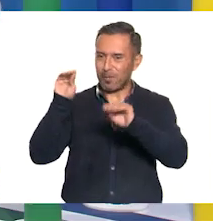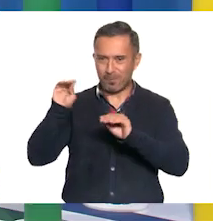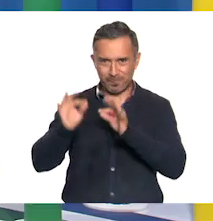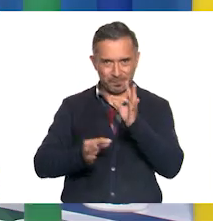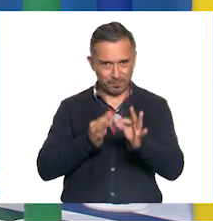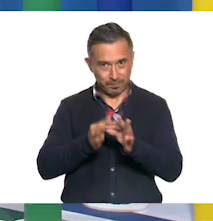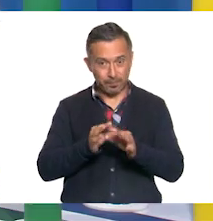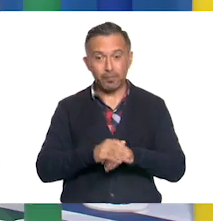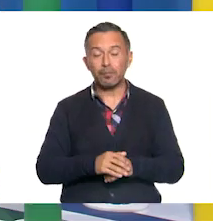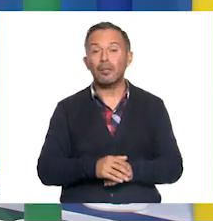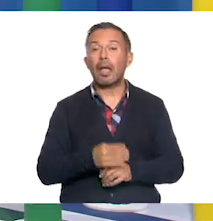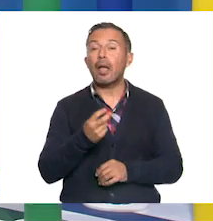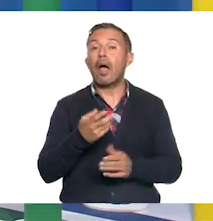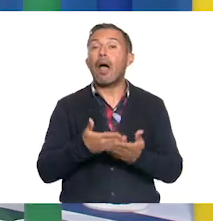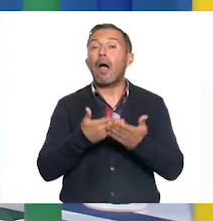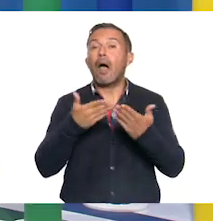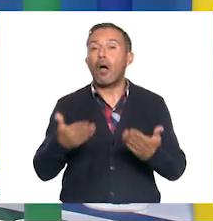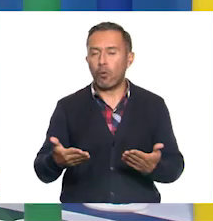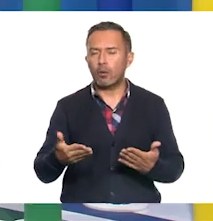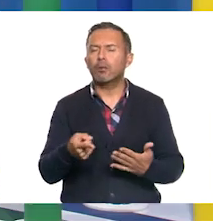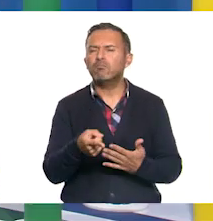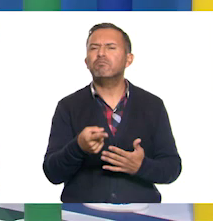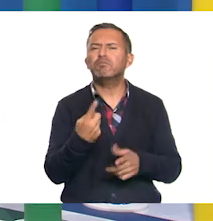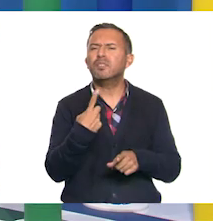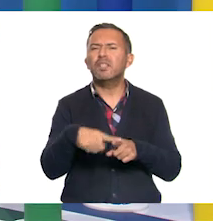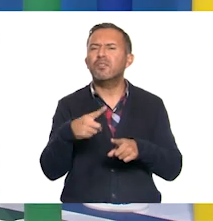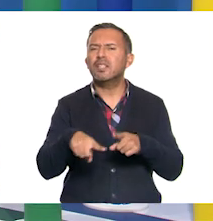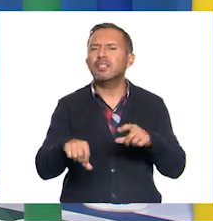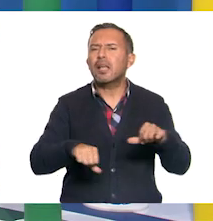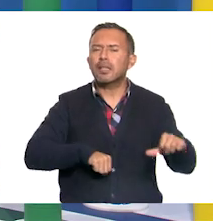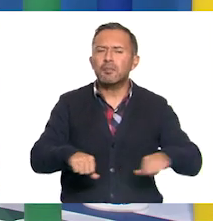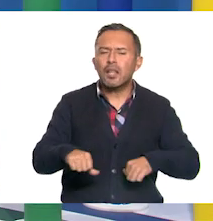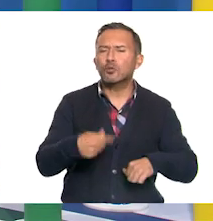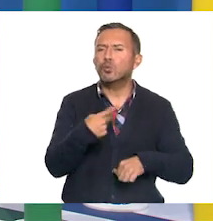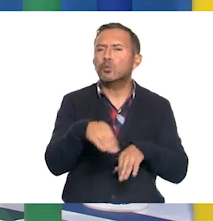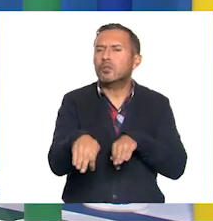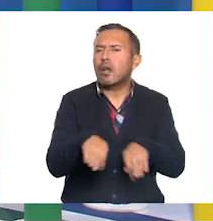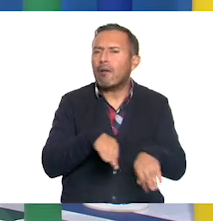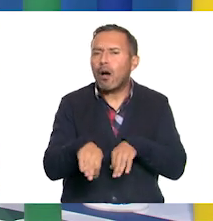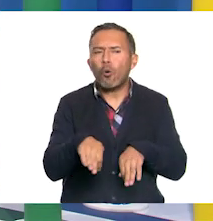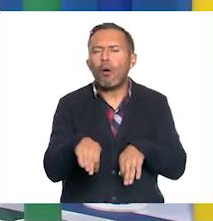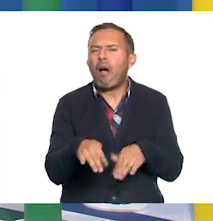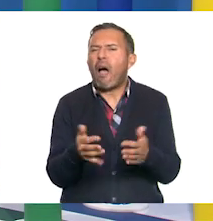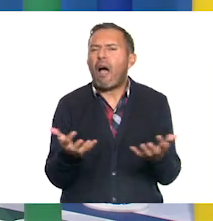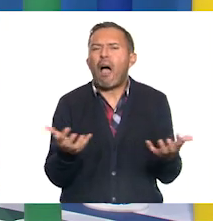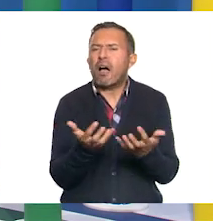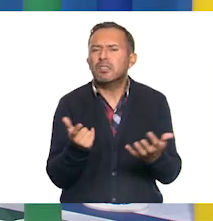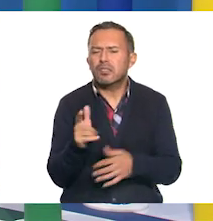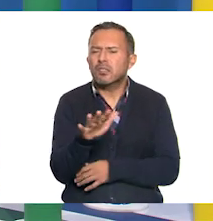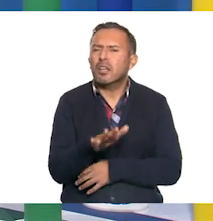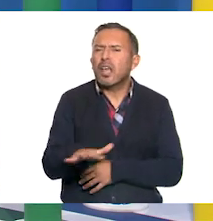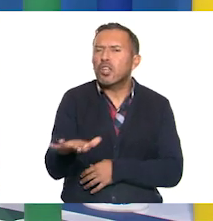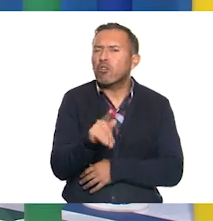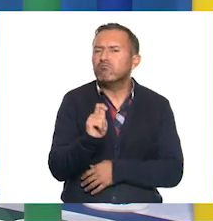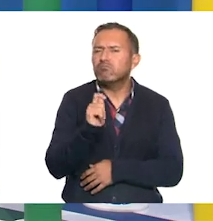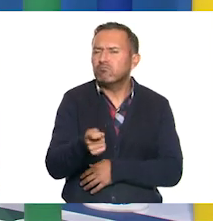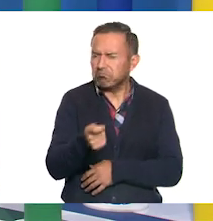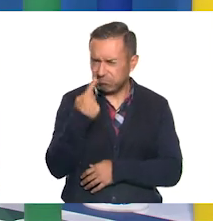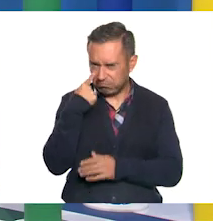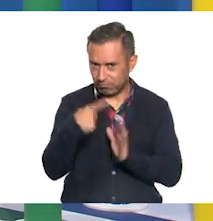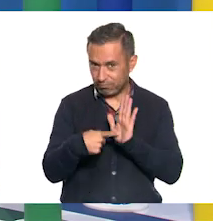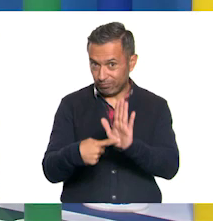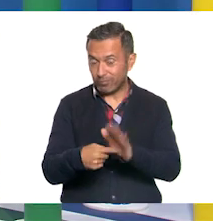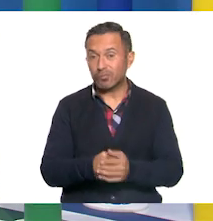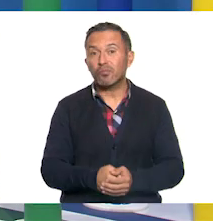este contexto, conozcamos algunas de las actividades económicas más importantes de la región. Hoy,